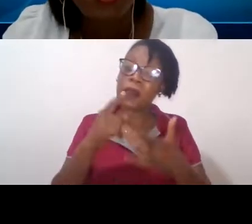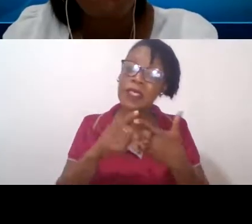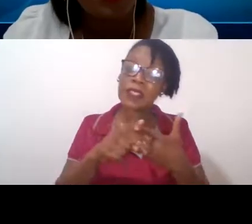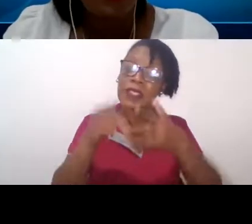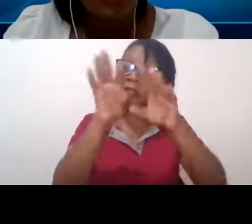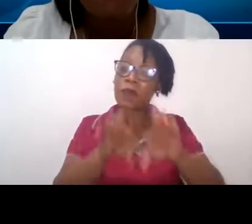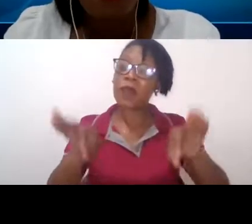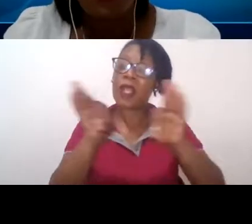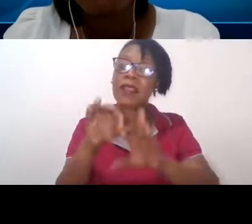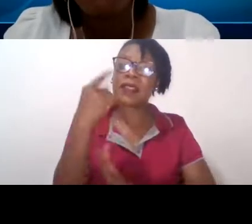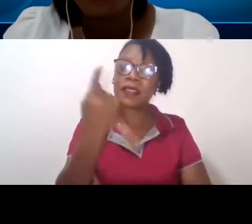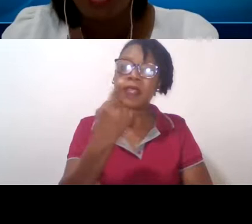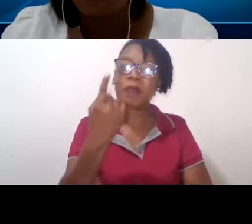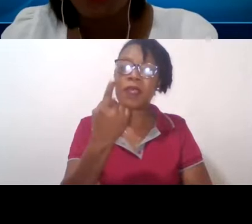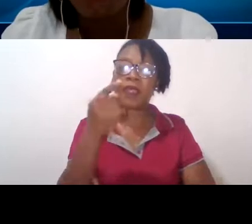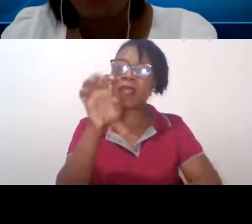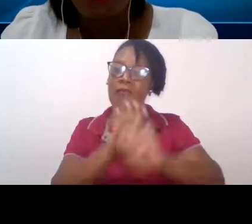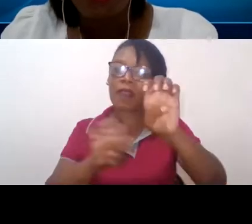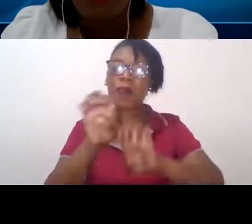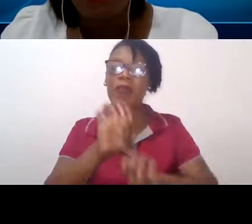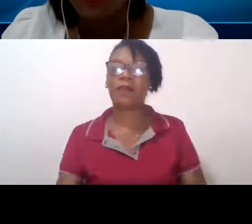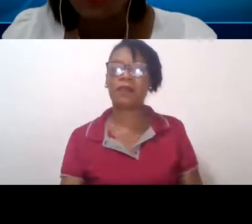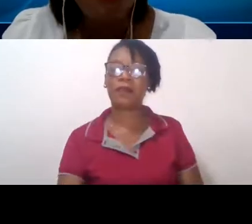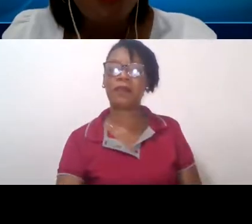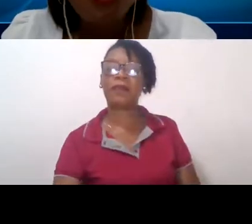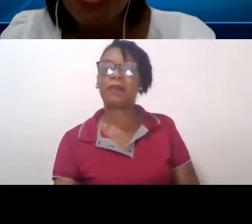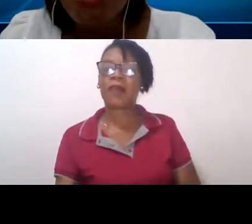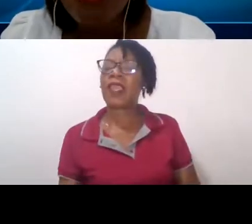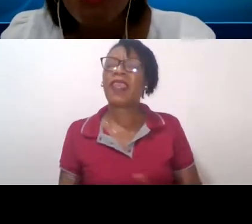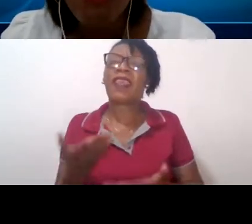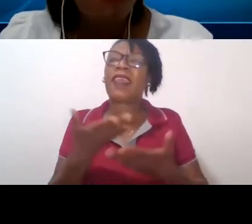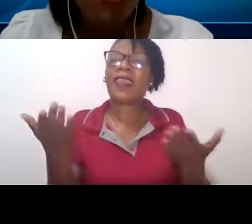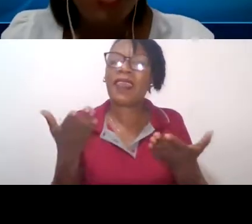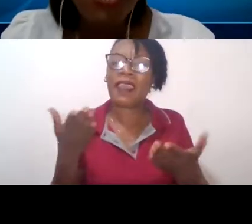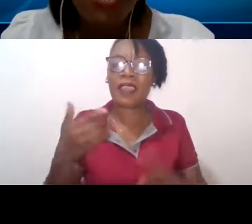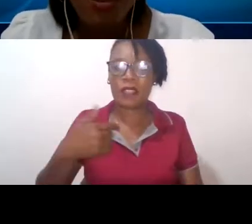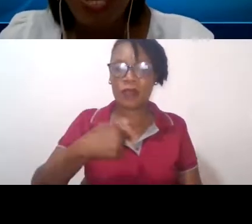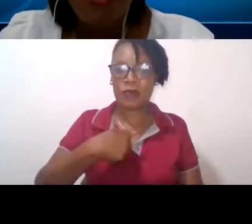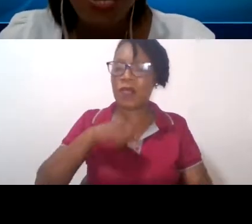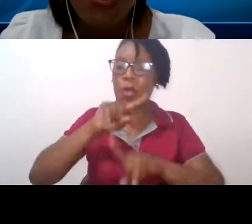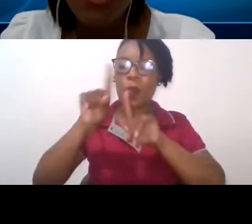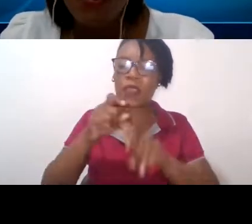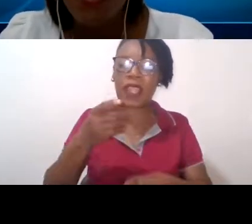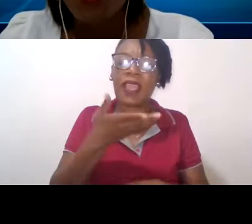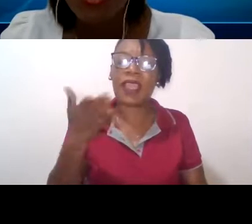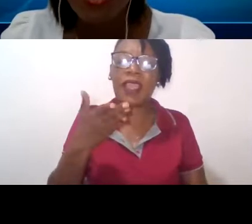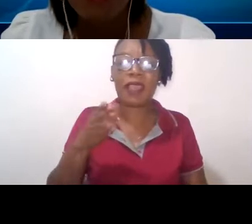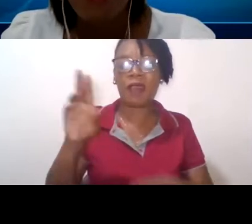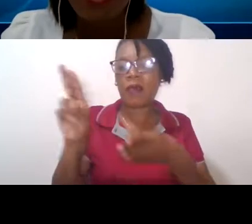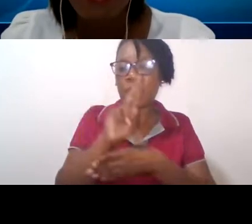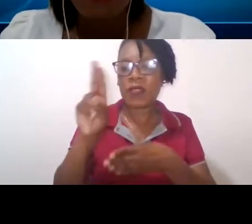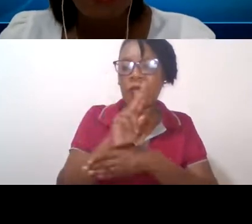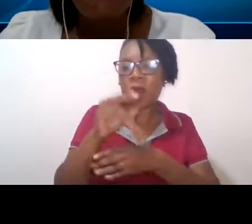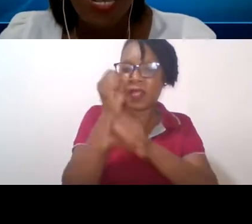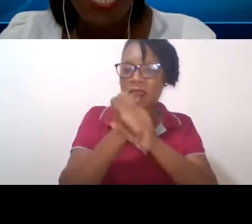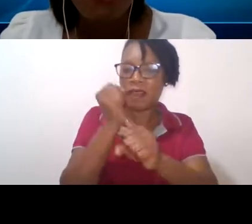importante siempre evaluar. Ahora, ¿qué recursos vamos a utilizar o qué es lo que yo les propongo a ustedes